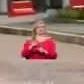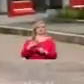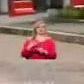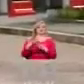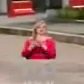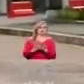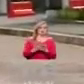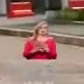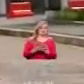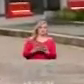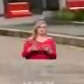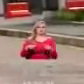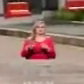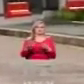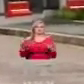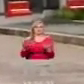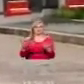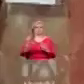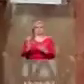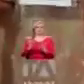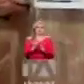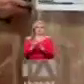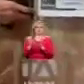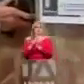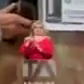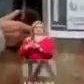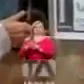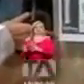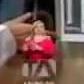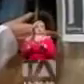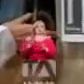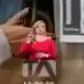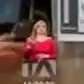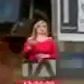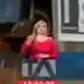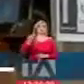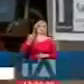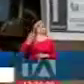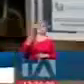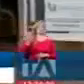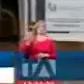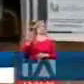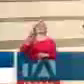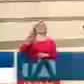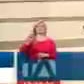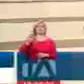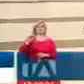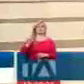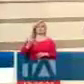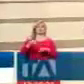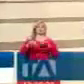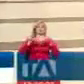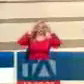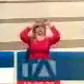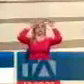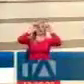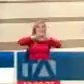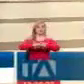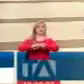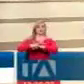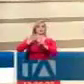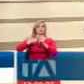su paradero, su sueldo es depositado. Otro de los nombres es el de Catherine Calahorrano. Ella era coordinadora de enfermería cuando fue detenida a